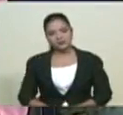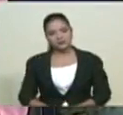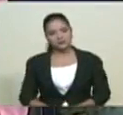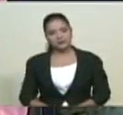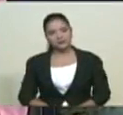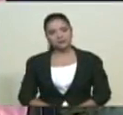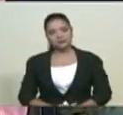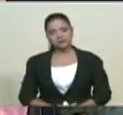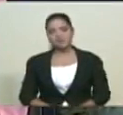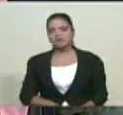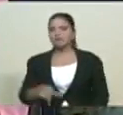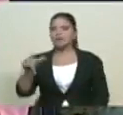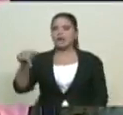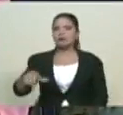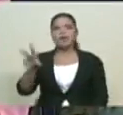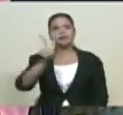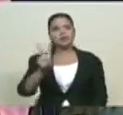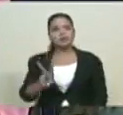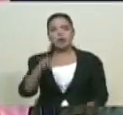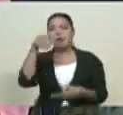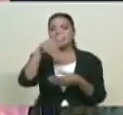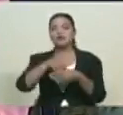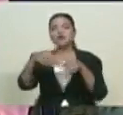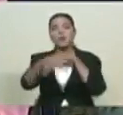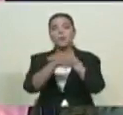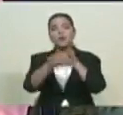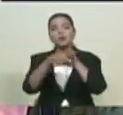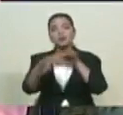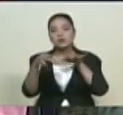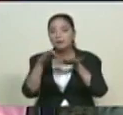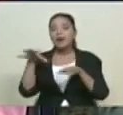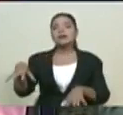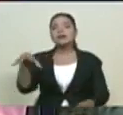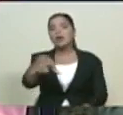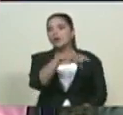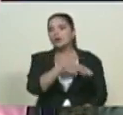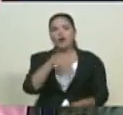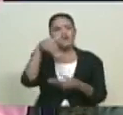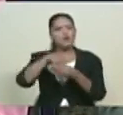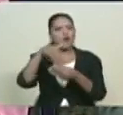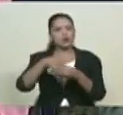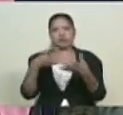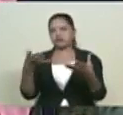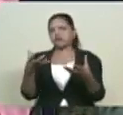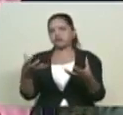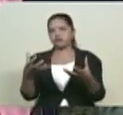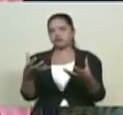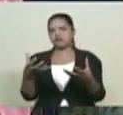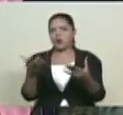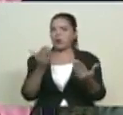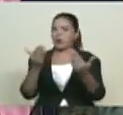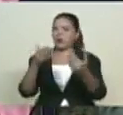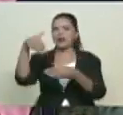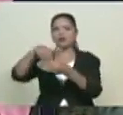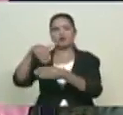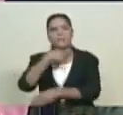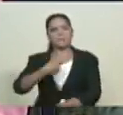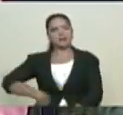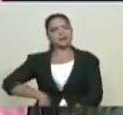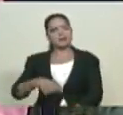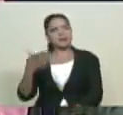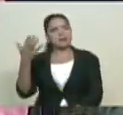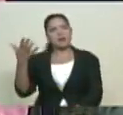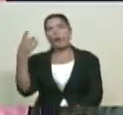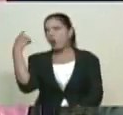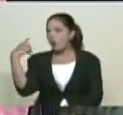Venezuela. Aquí, en elecciones municipales y en elecciones regionales, votan mucho más gente que la que vota en elecciones presidenciales